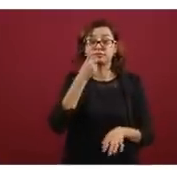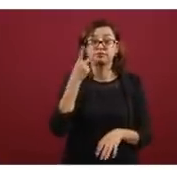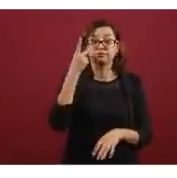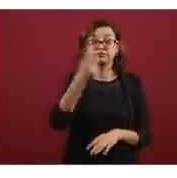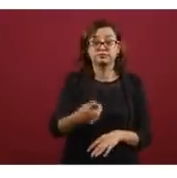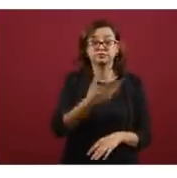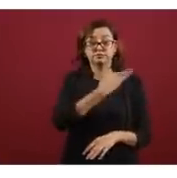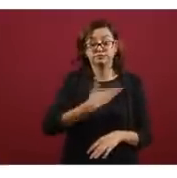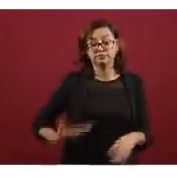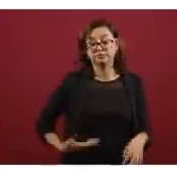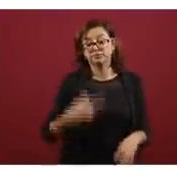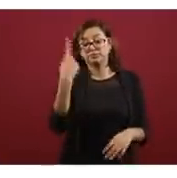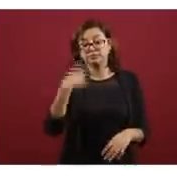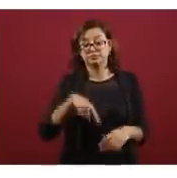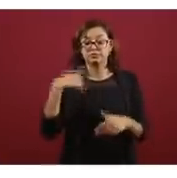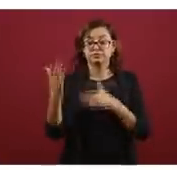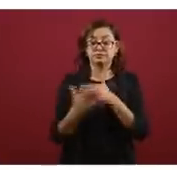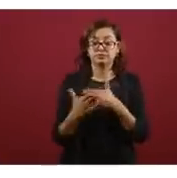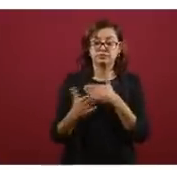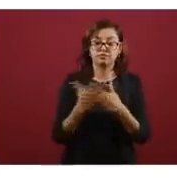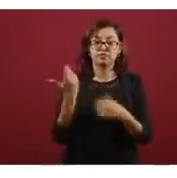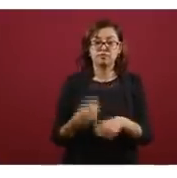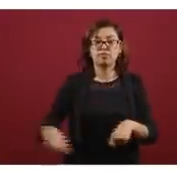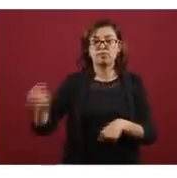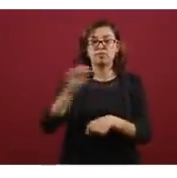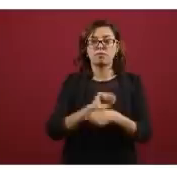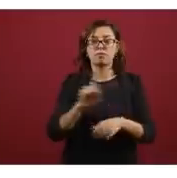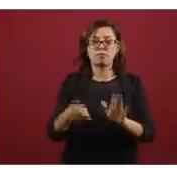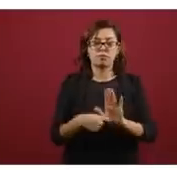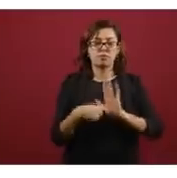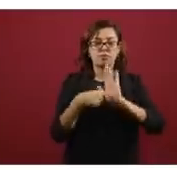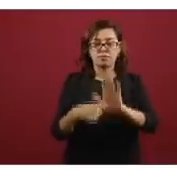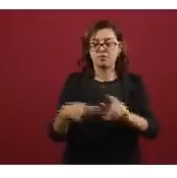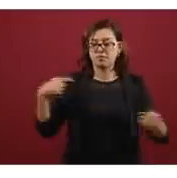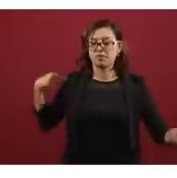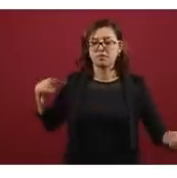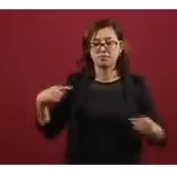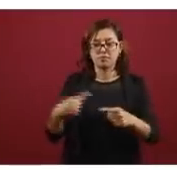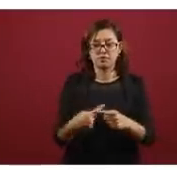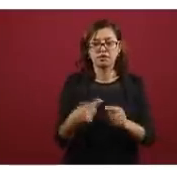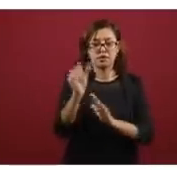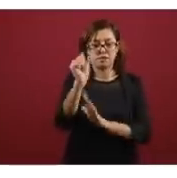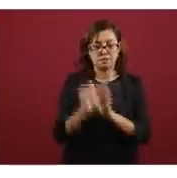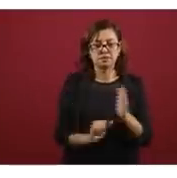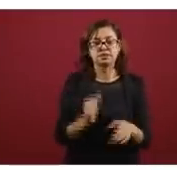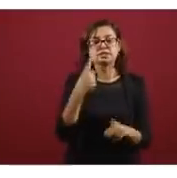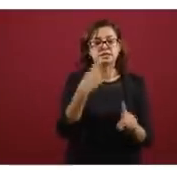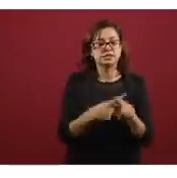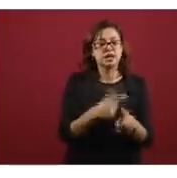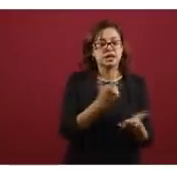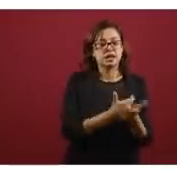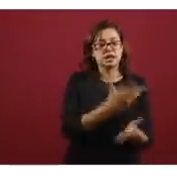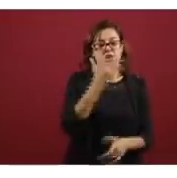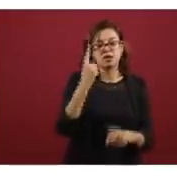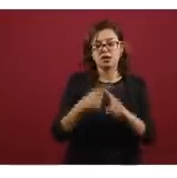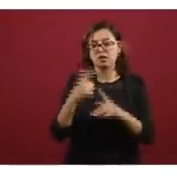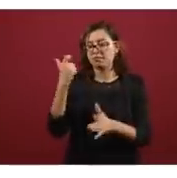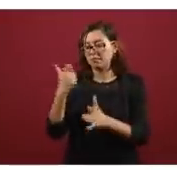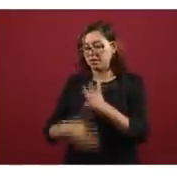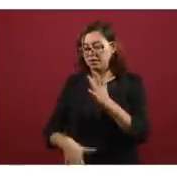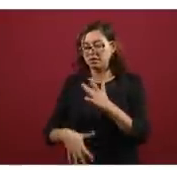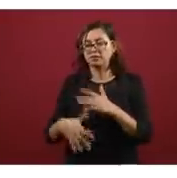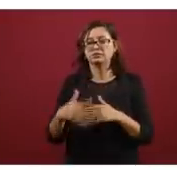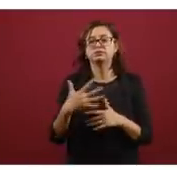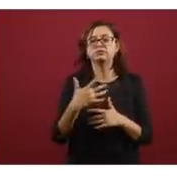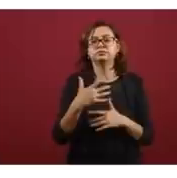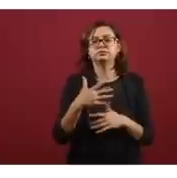presidente, la próxima semana estaremos presentando de estos meses del ejercicio quién es quién en los precios de los